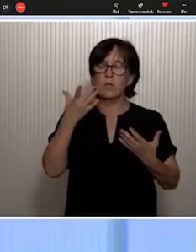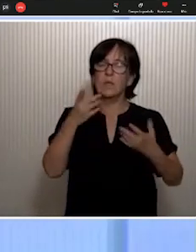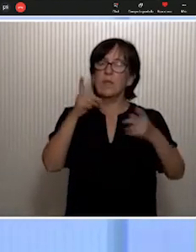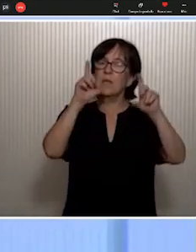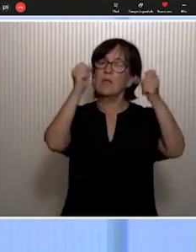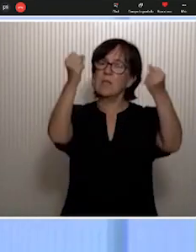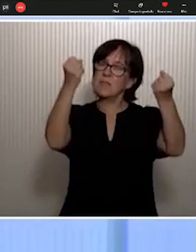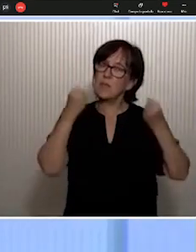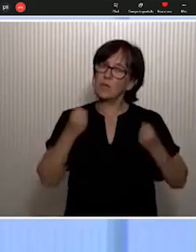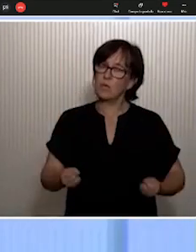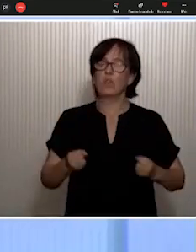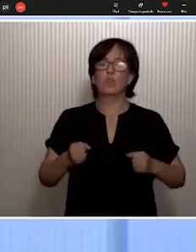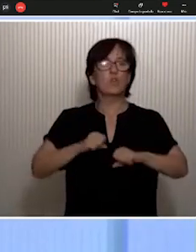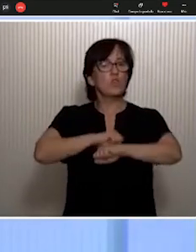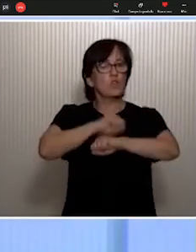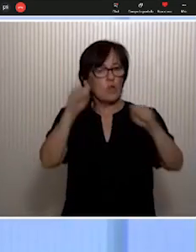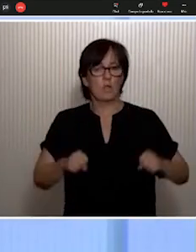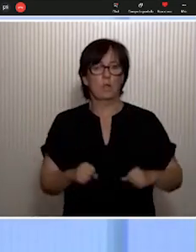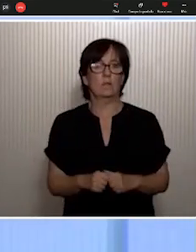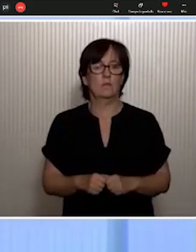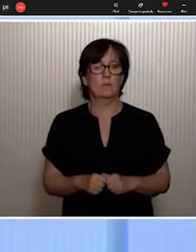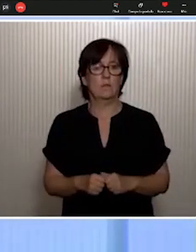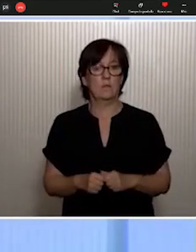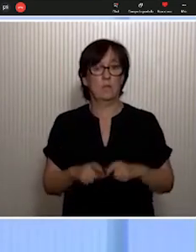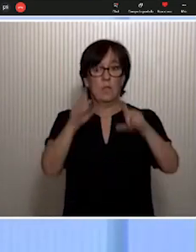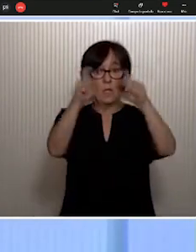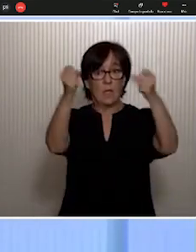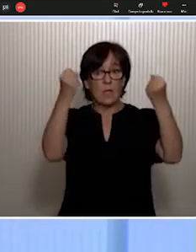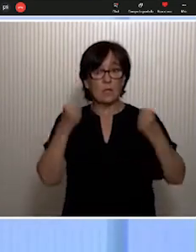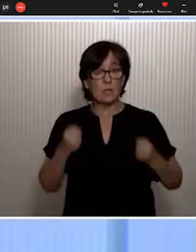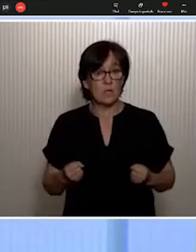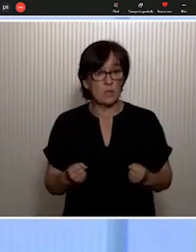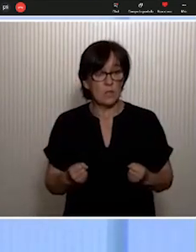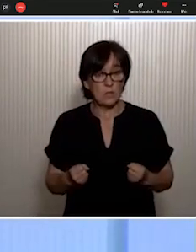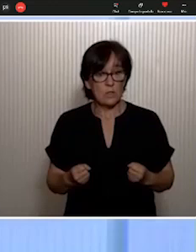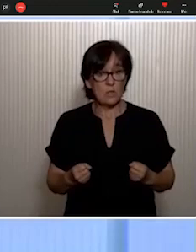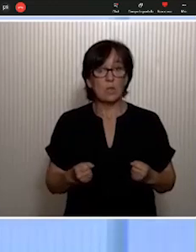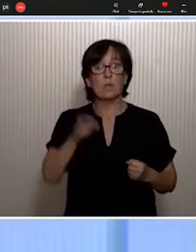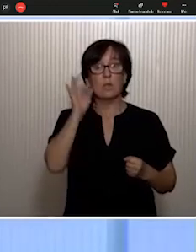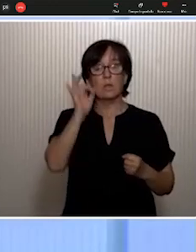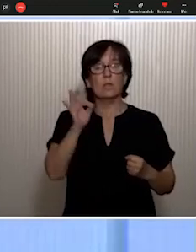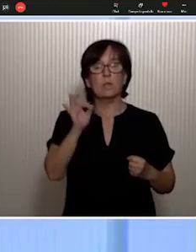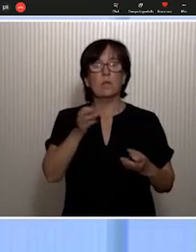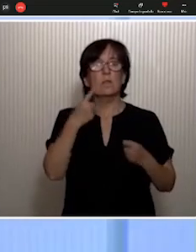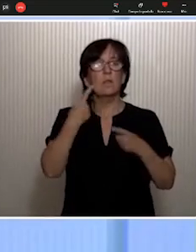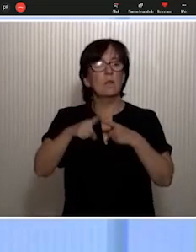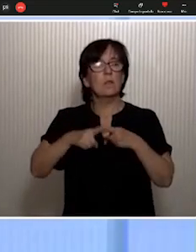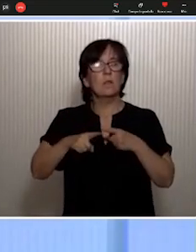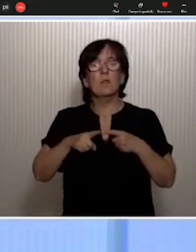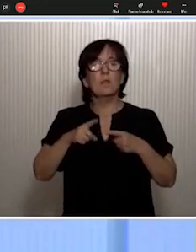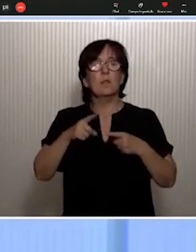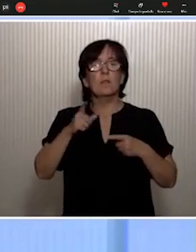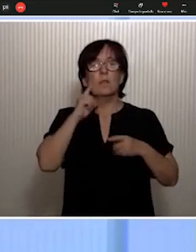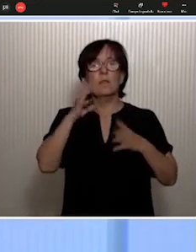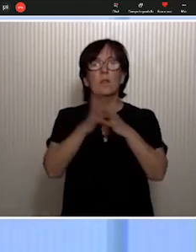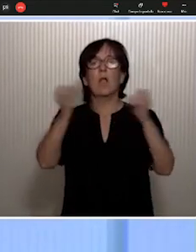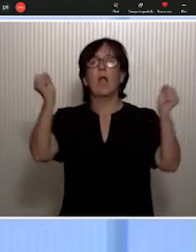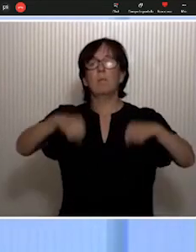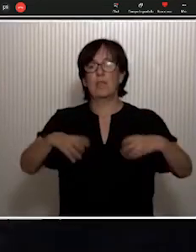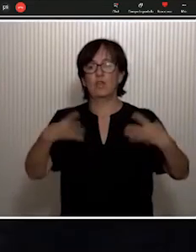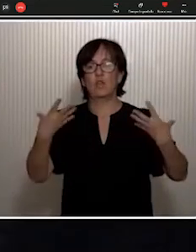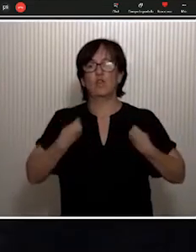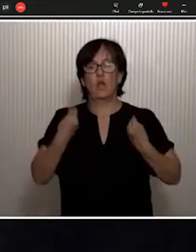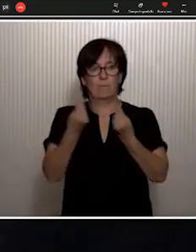claro con mucho feminismo mucha ecología mucho se puede mucho bombo mucho tal pero al final que vamos a ver pero dónde están